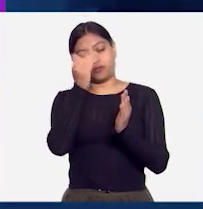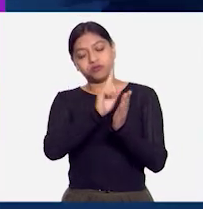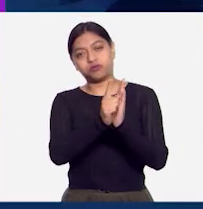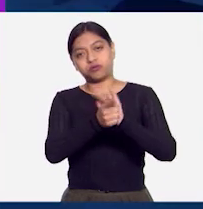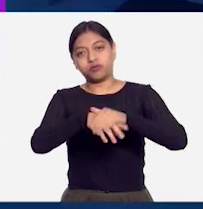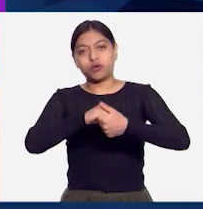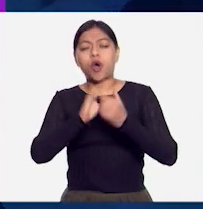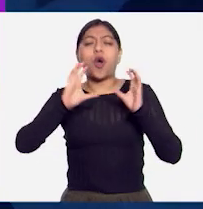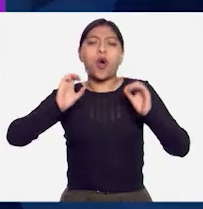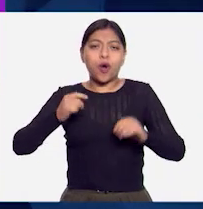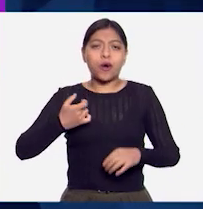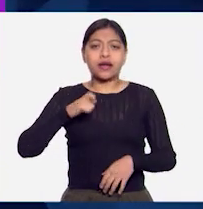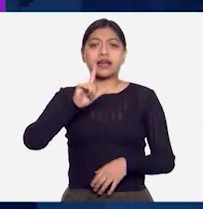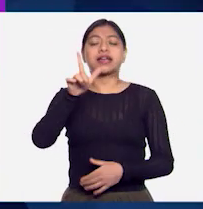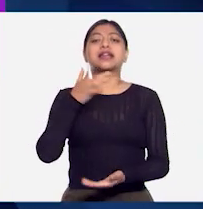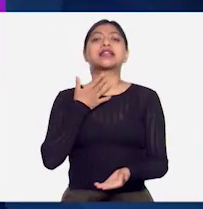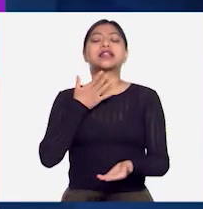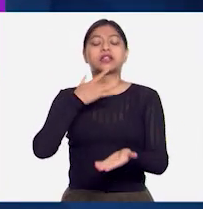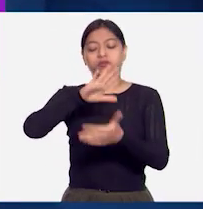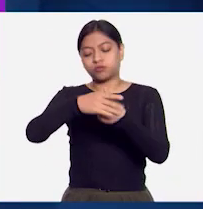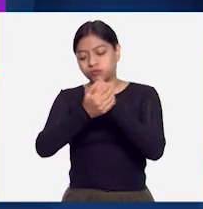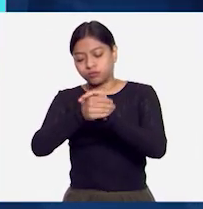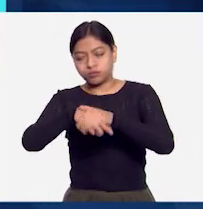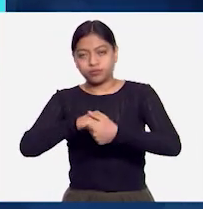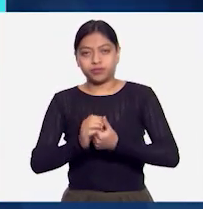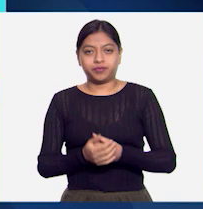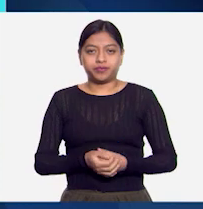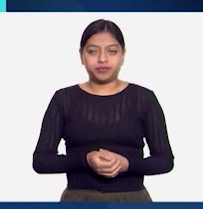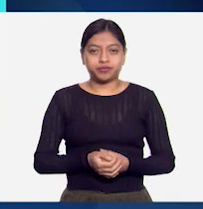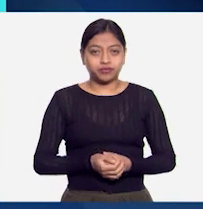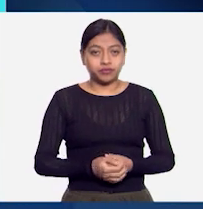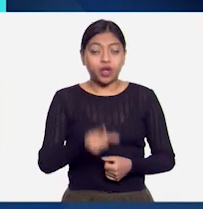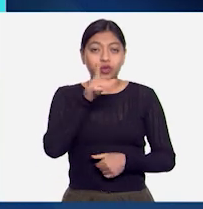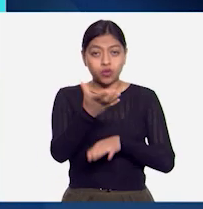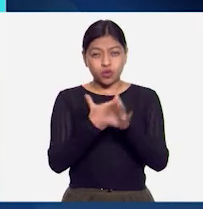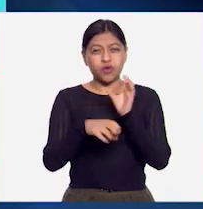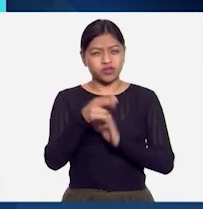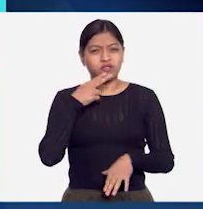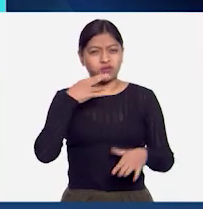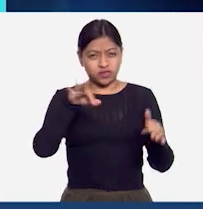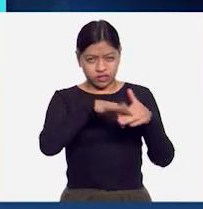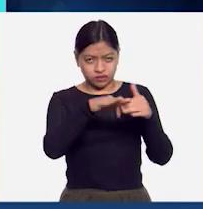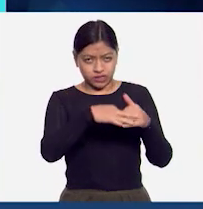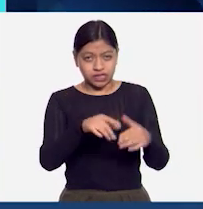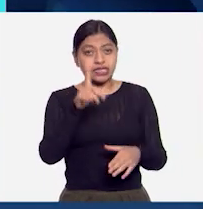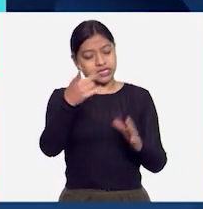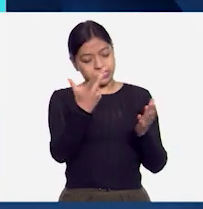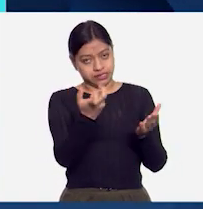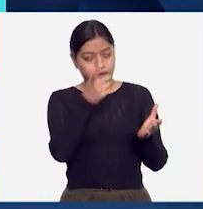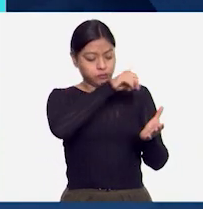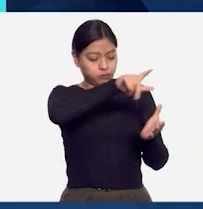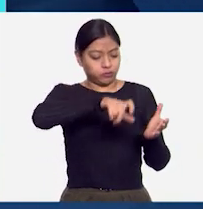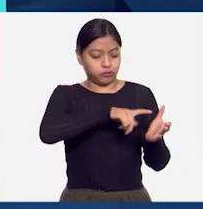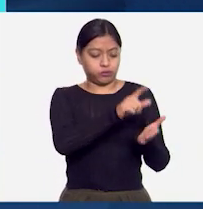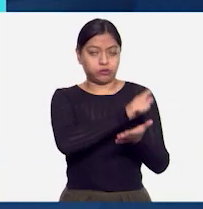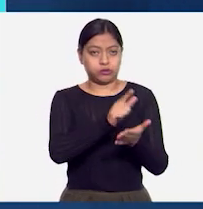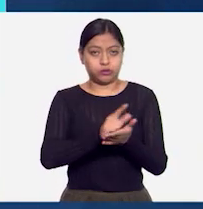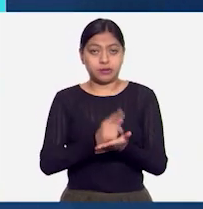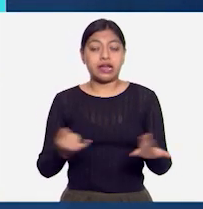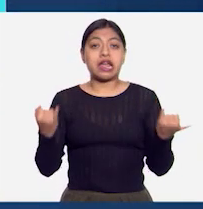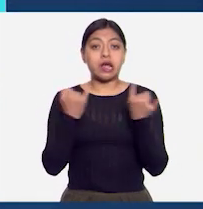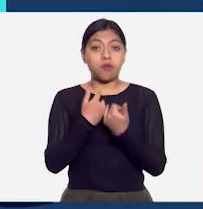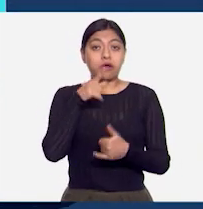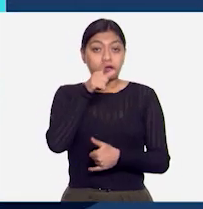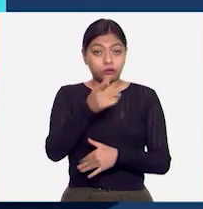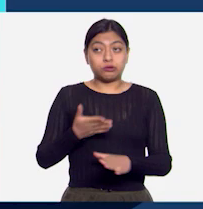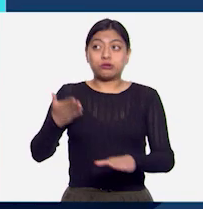aplica desinfectante a base de agua y alcohol. Desinfecta las superficies de los objetos que más utilizas. También